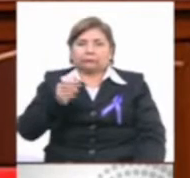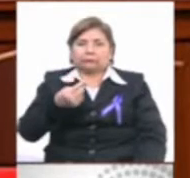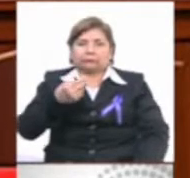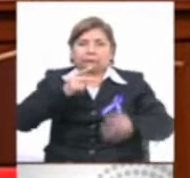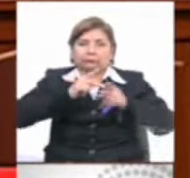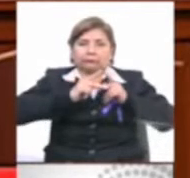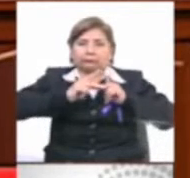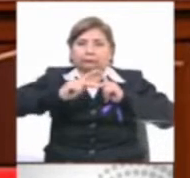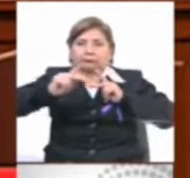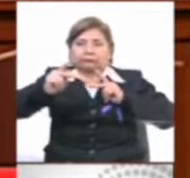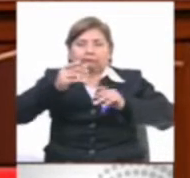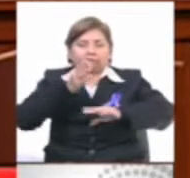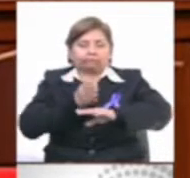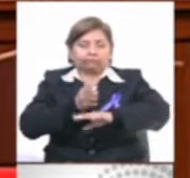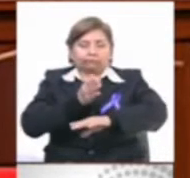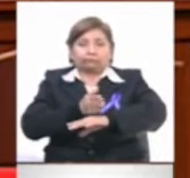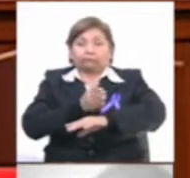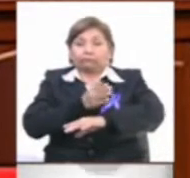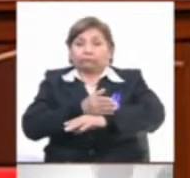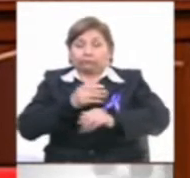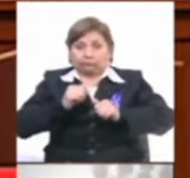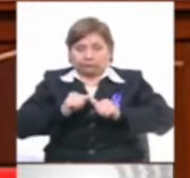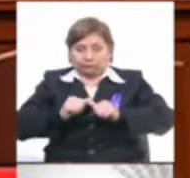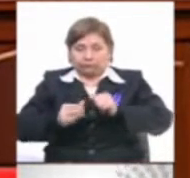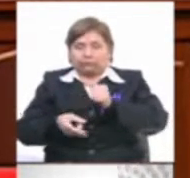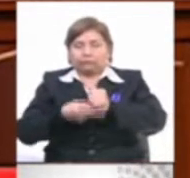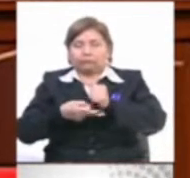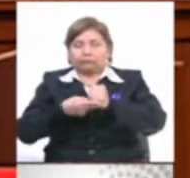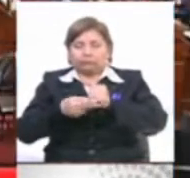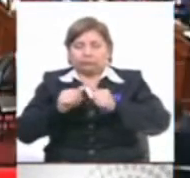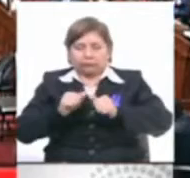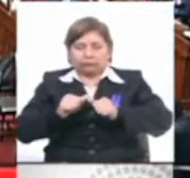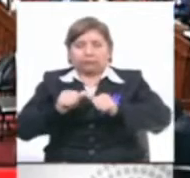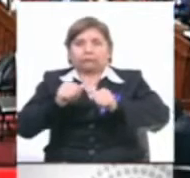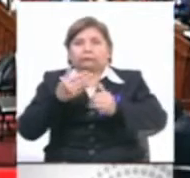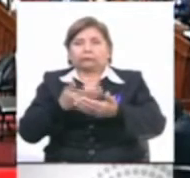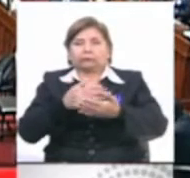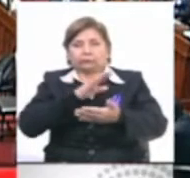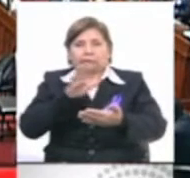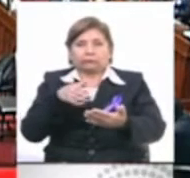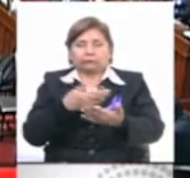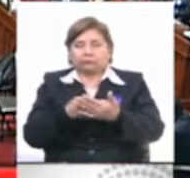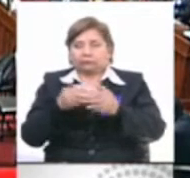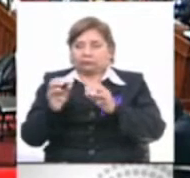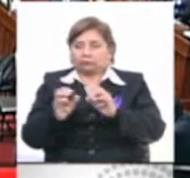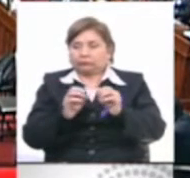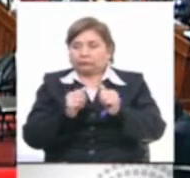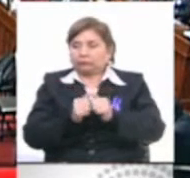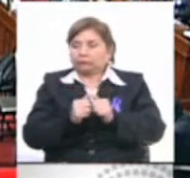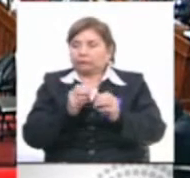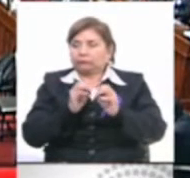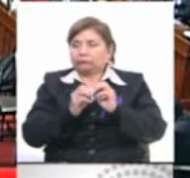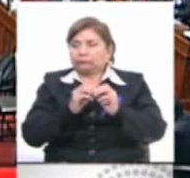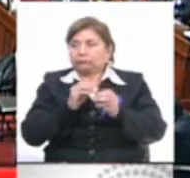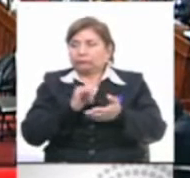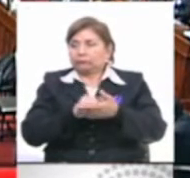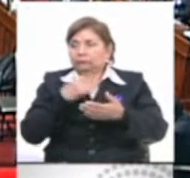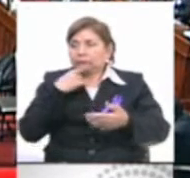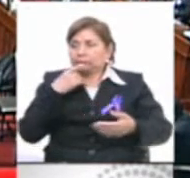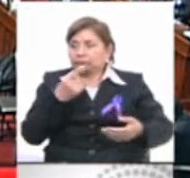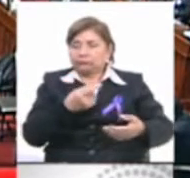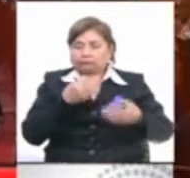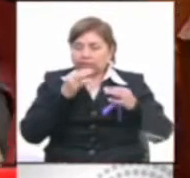kilómetros que han sido mejorados y debemos asegurar su continuidad. Todas estas acciones de mantenimiento